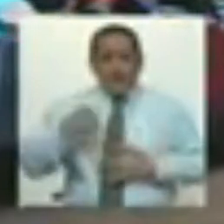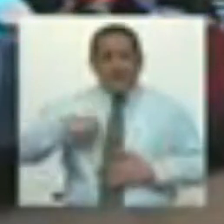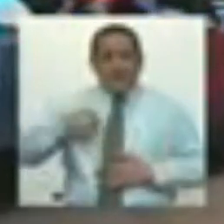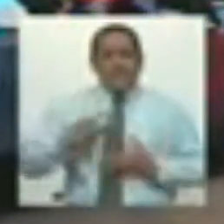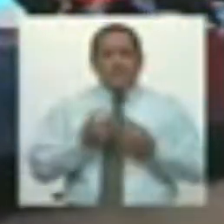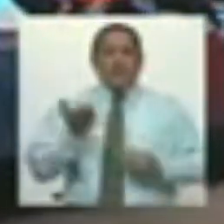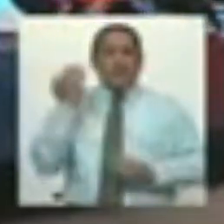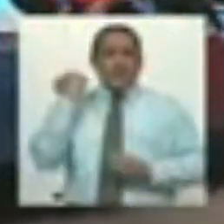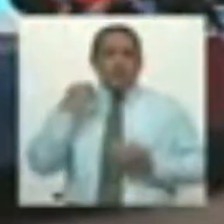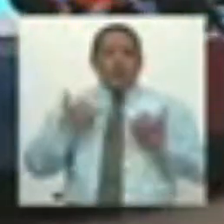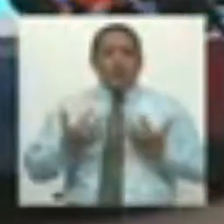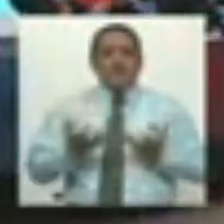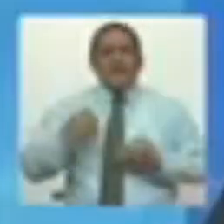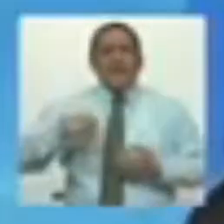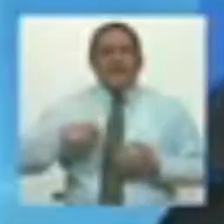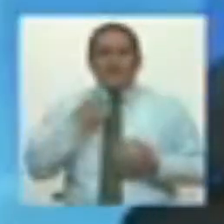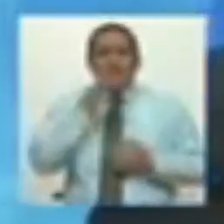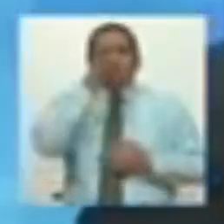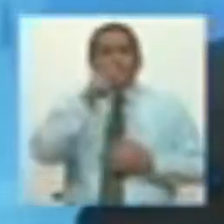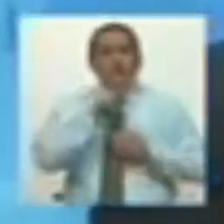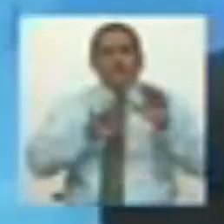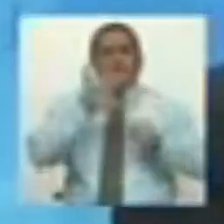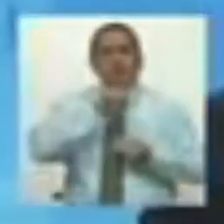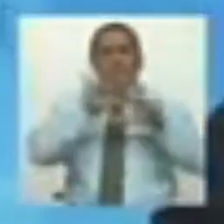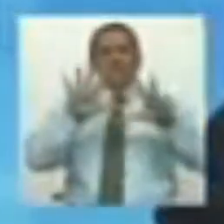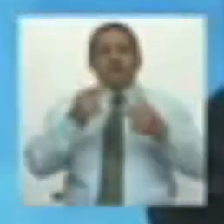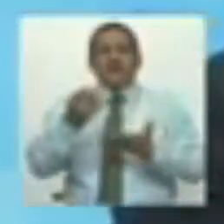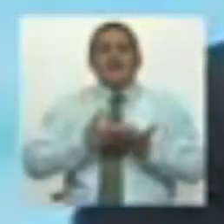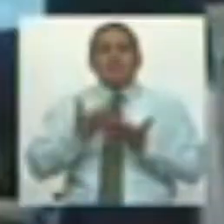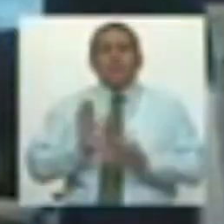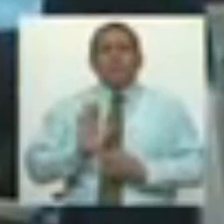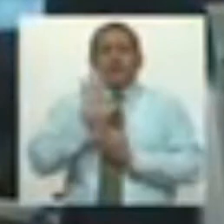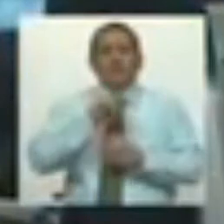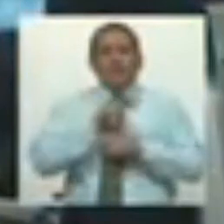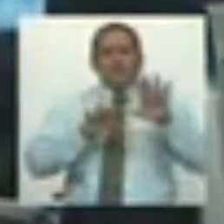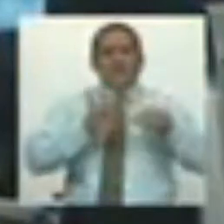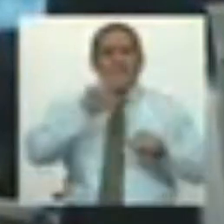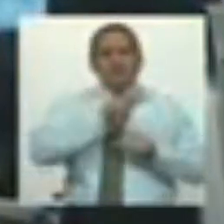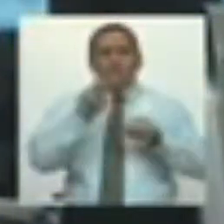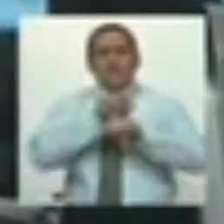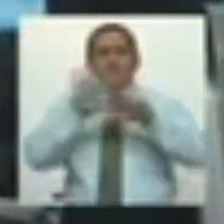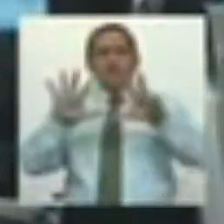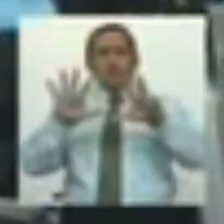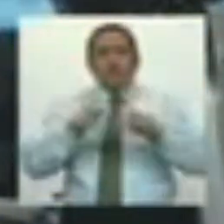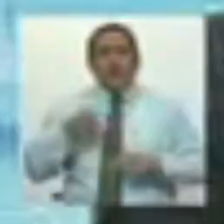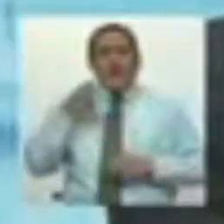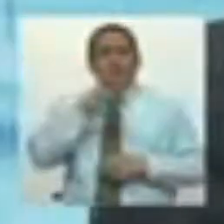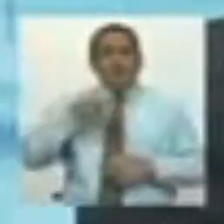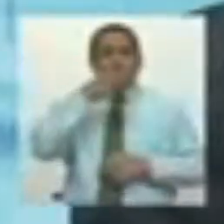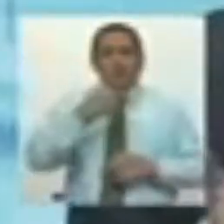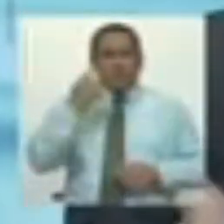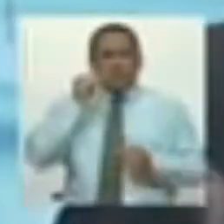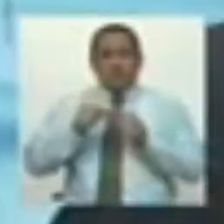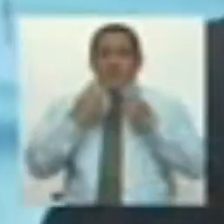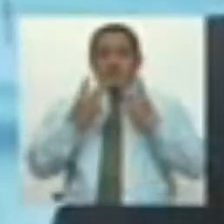para el pasado o quiere ser alcalde para el 2015 2018 que propone para el 2015 2018 el monorriel yo cuando lo